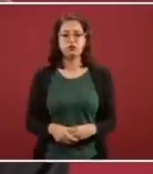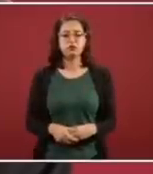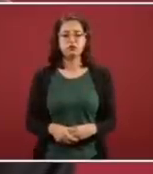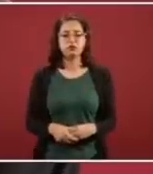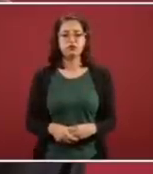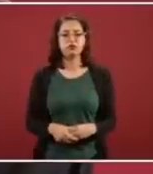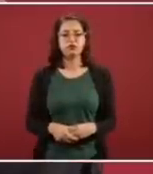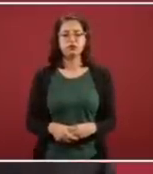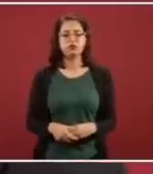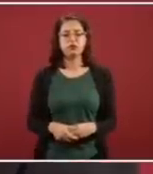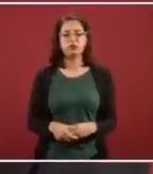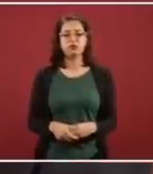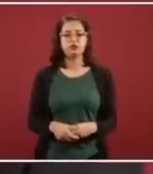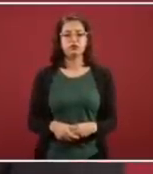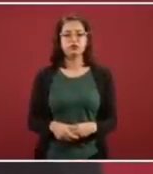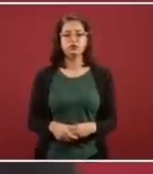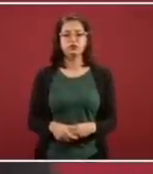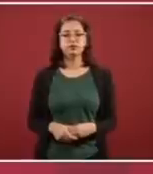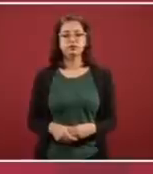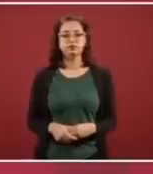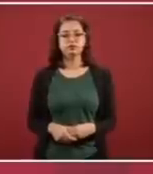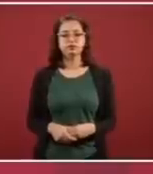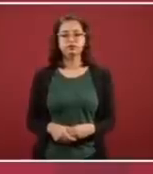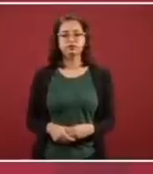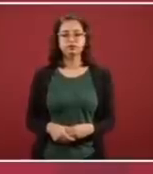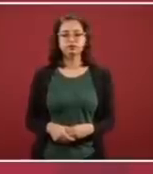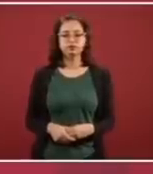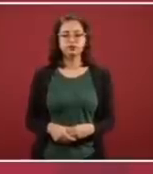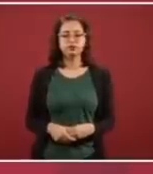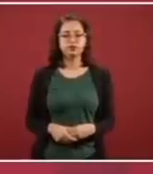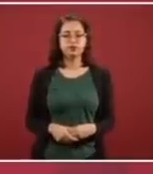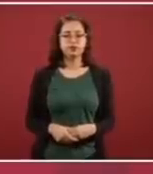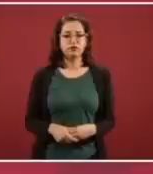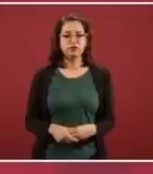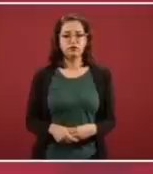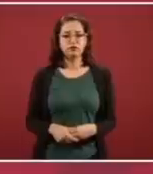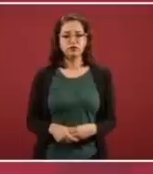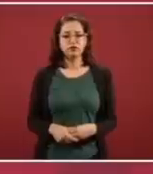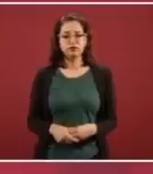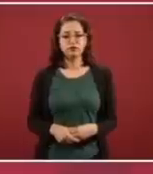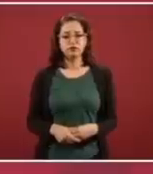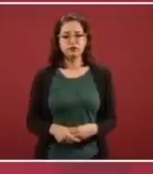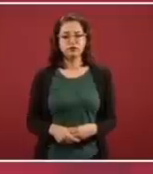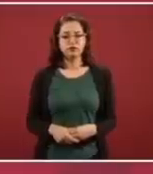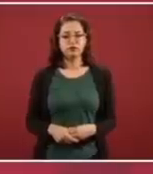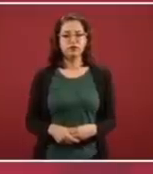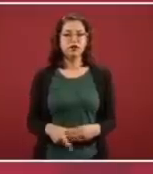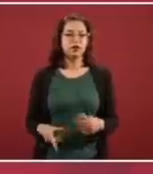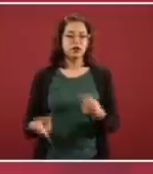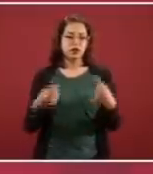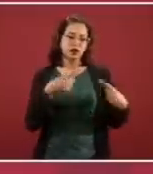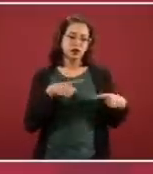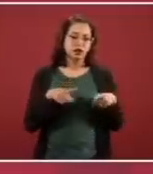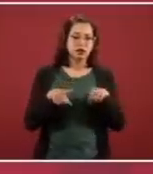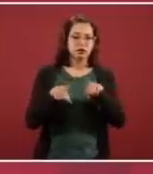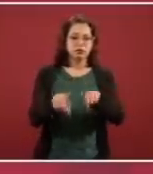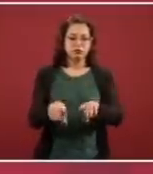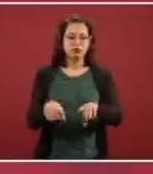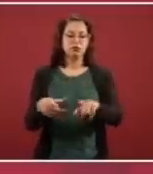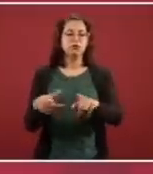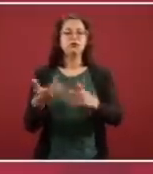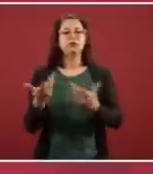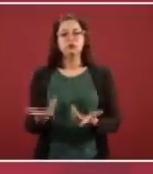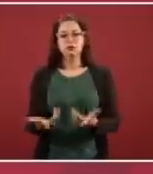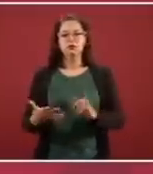y al mismo tiempo se logra que haya condiciones laborales